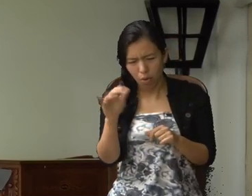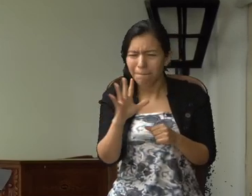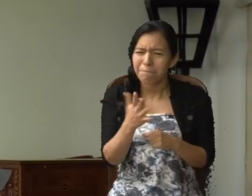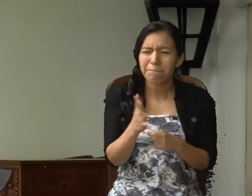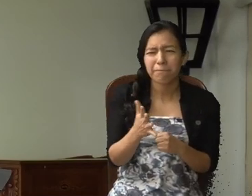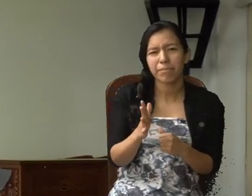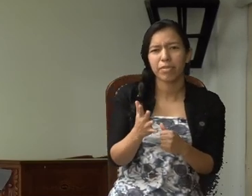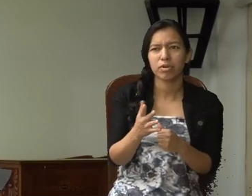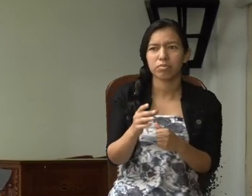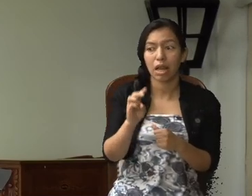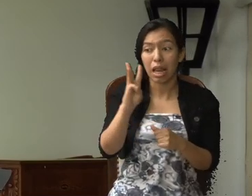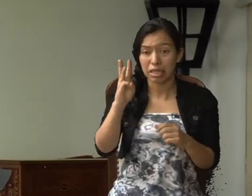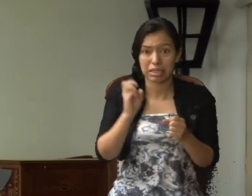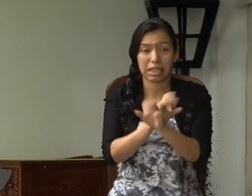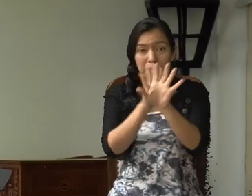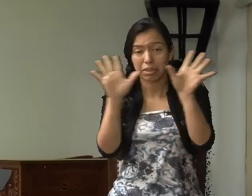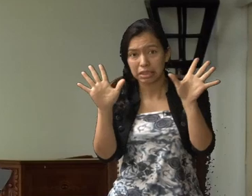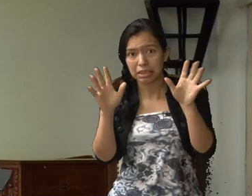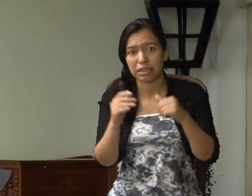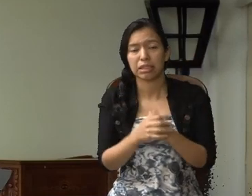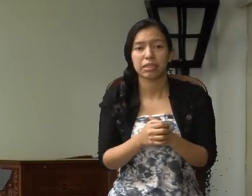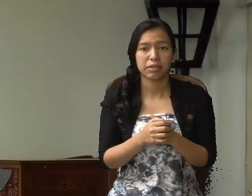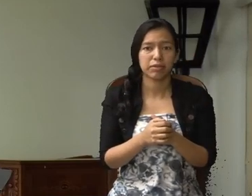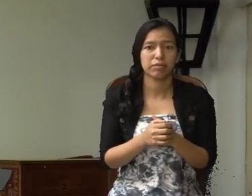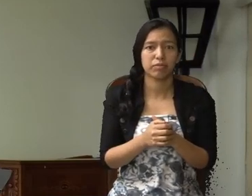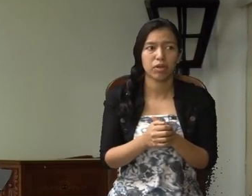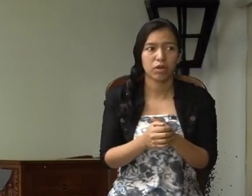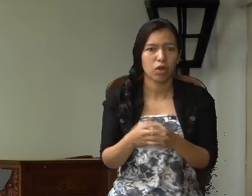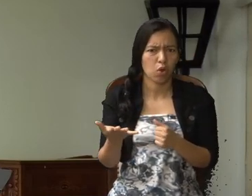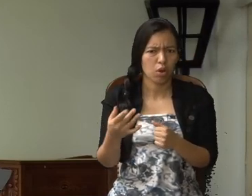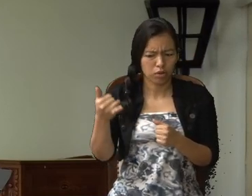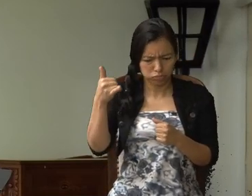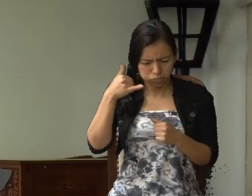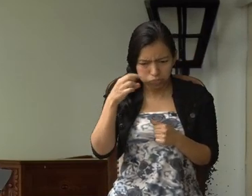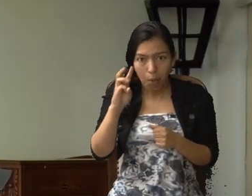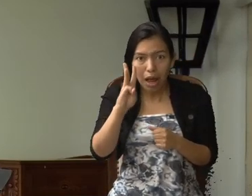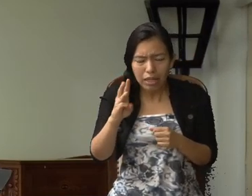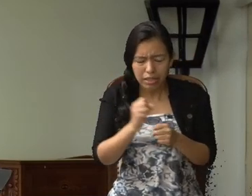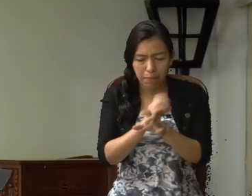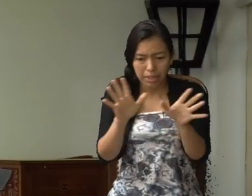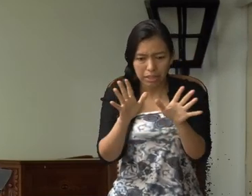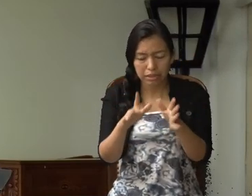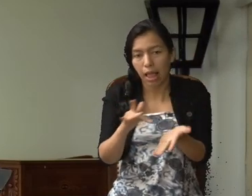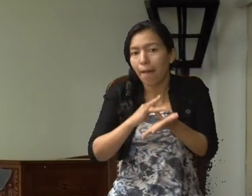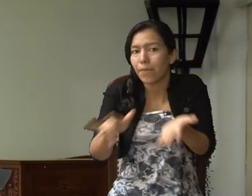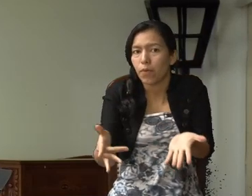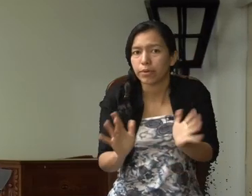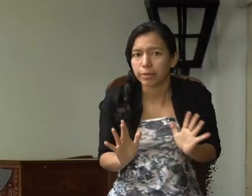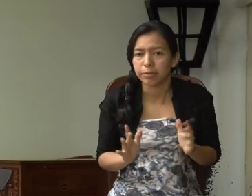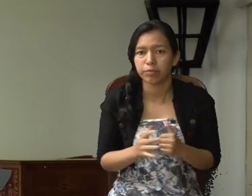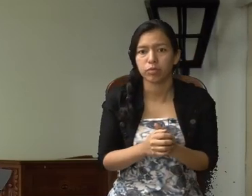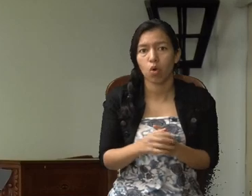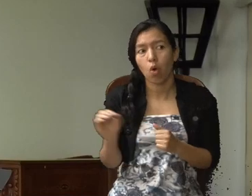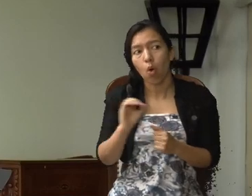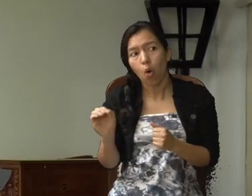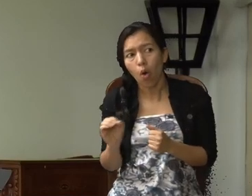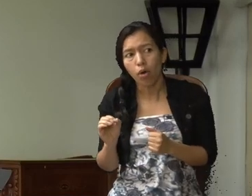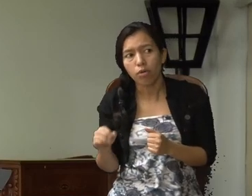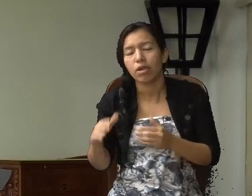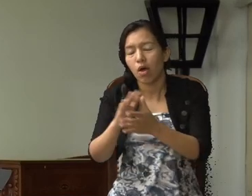las 3 de la mañana. Y normalmente uno no recibe llamadas a las 3 de la mañana a menos que sea algo urgente. O a menos que sea un